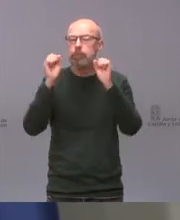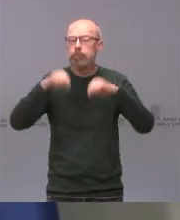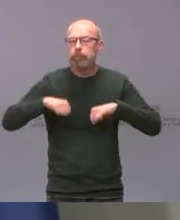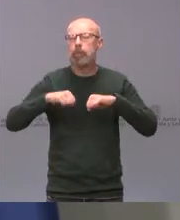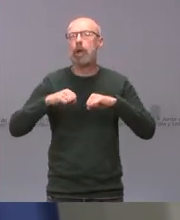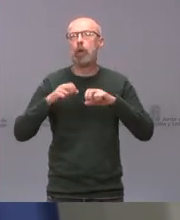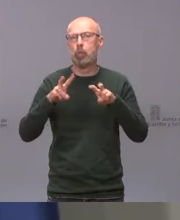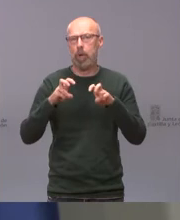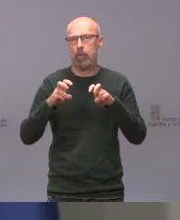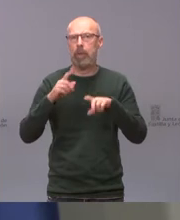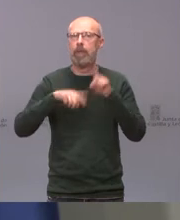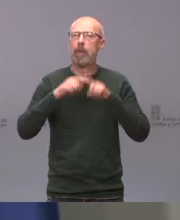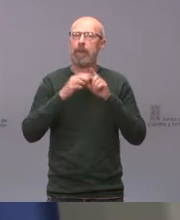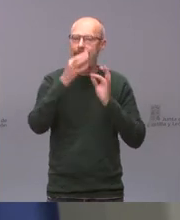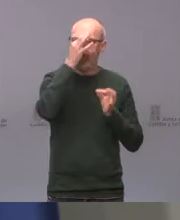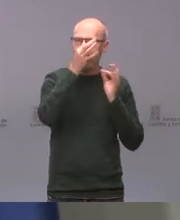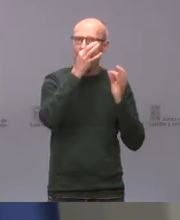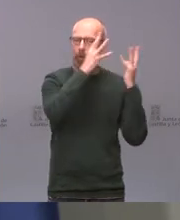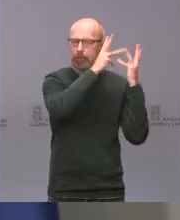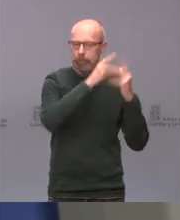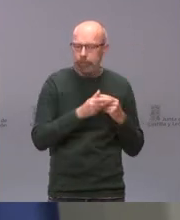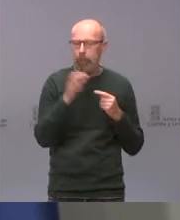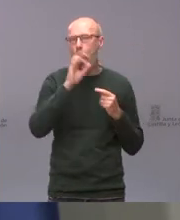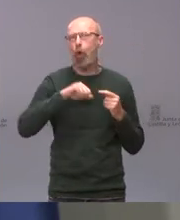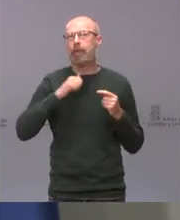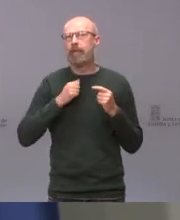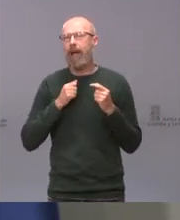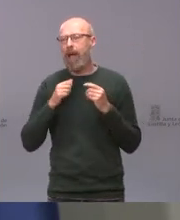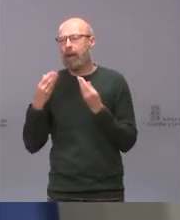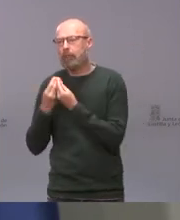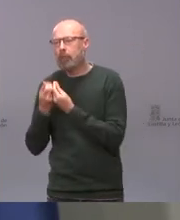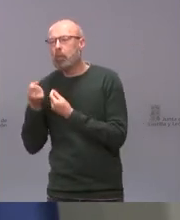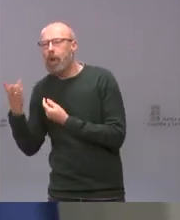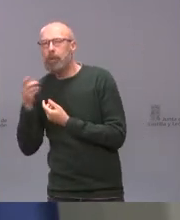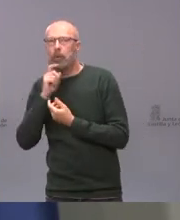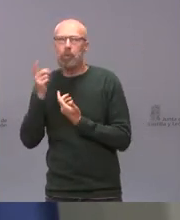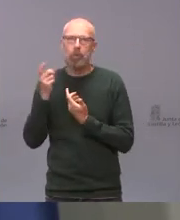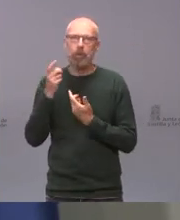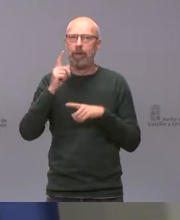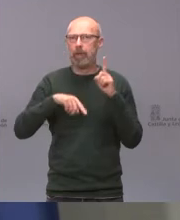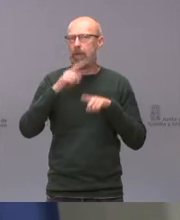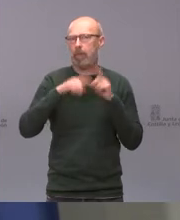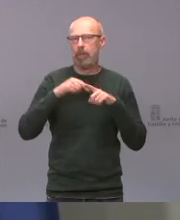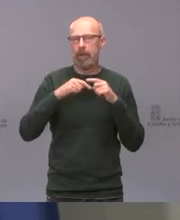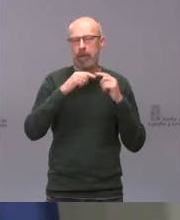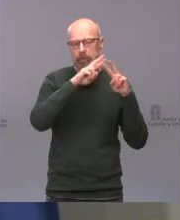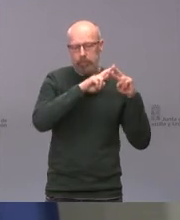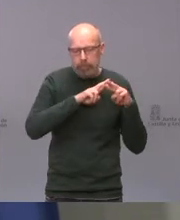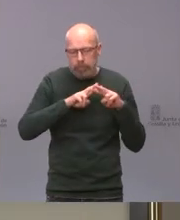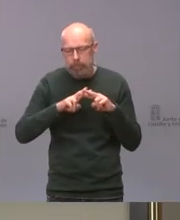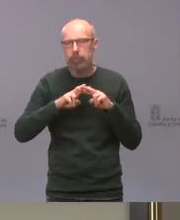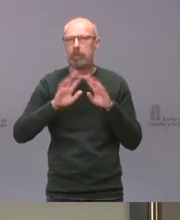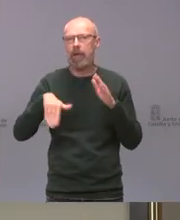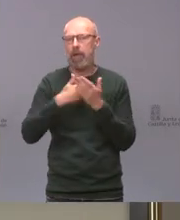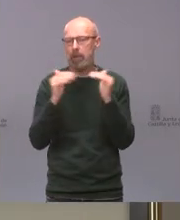de incidencia o de saturación hospitalaria que se hayan derivado de las medidas tomadas por el Gobierno. Y sin más,